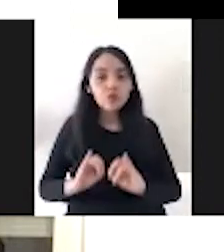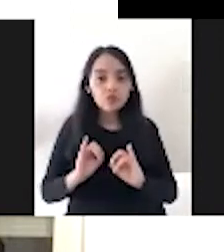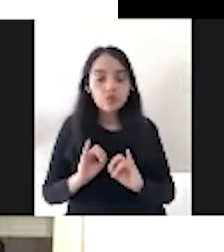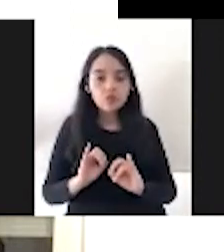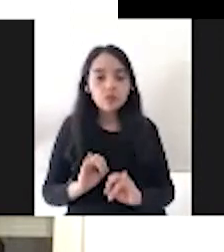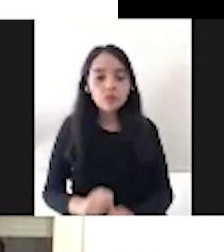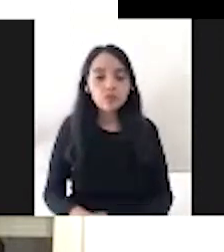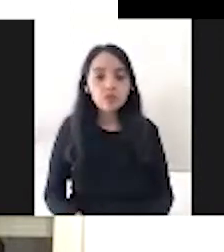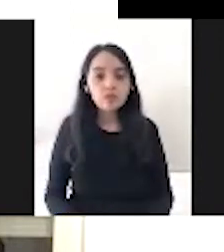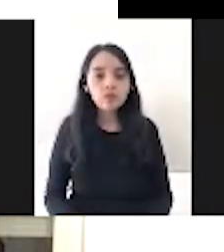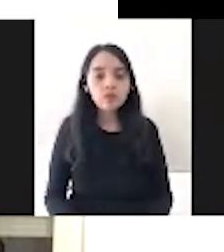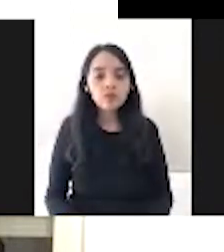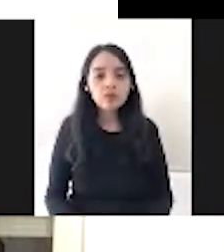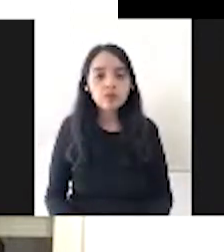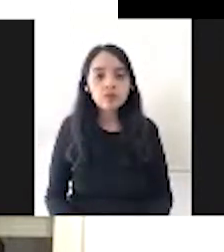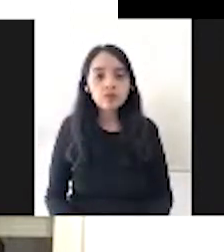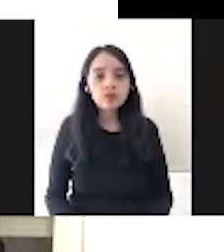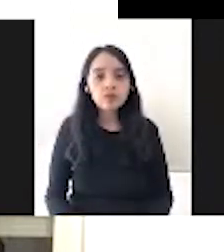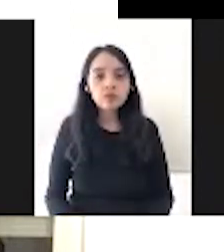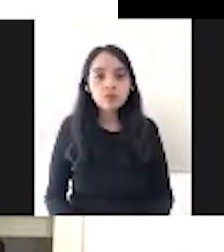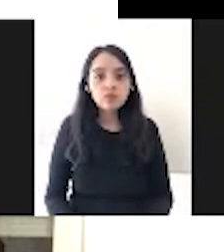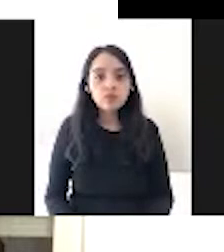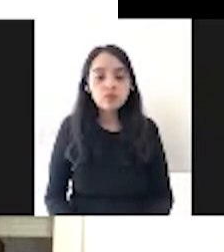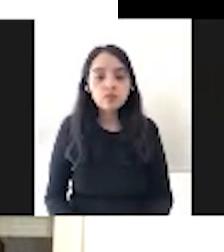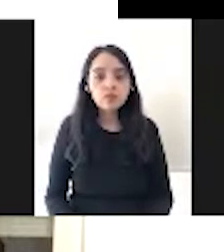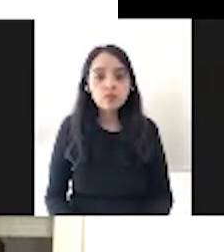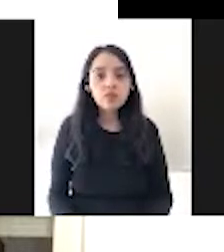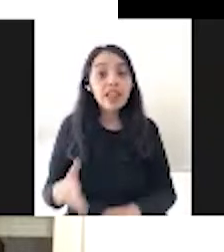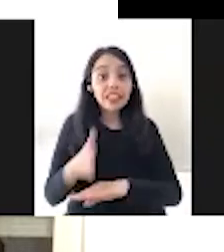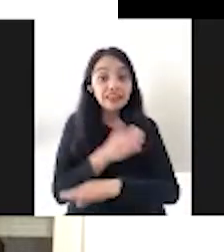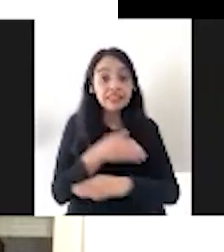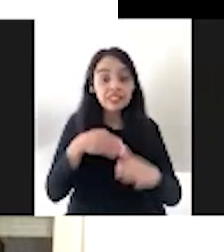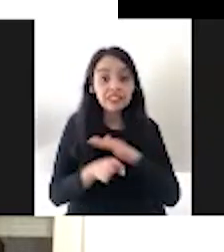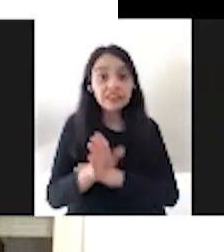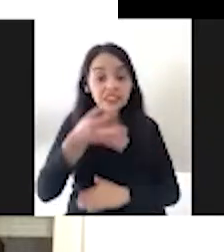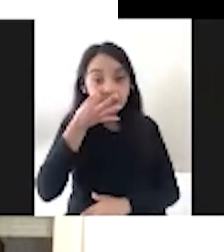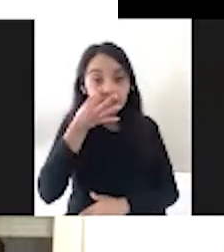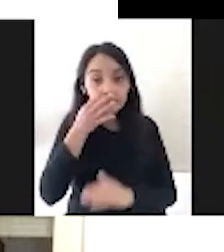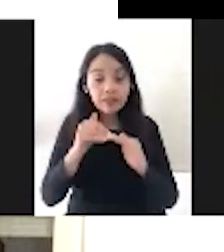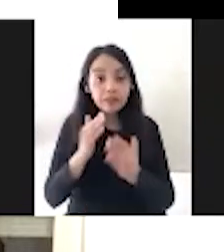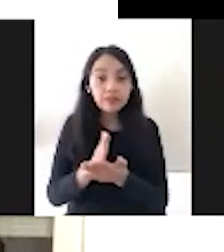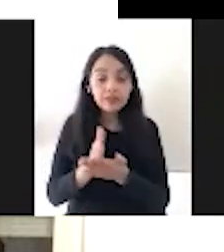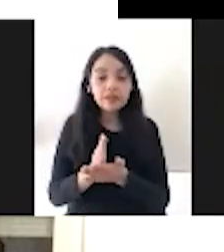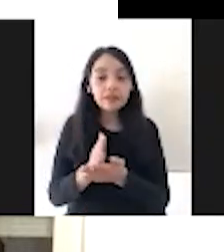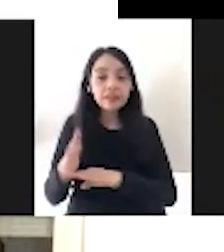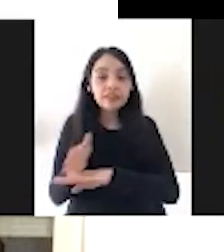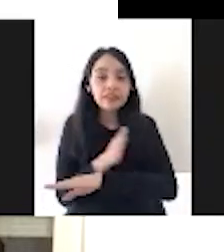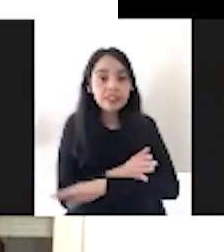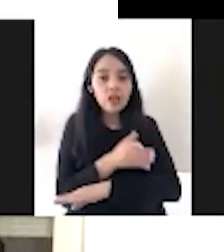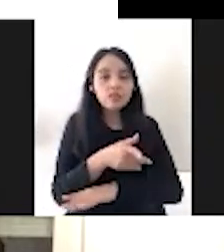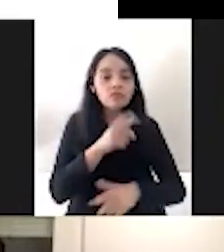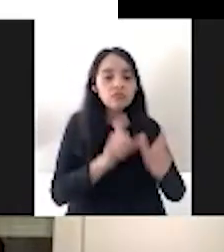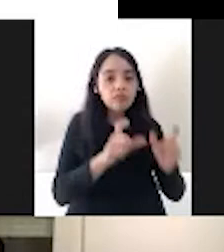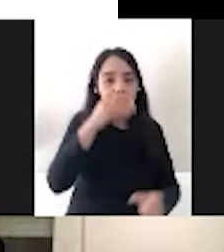que antes de entrar al trabajo de campo, se validó estas temáticas con unos expertos